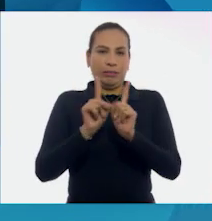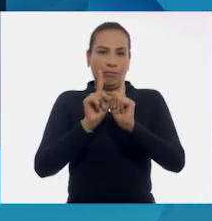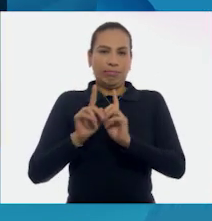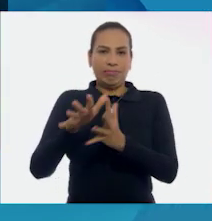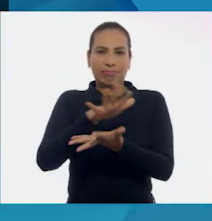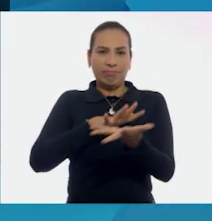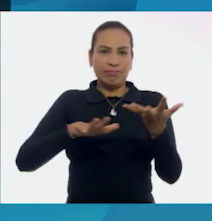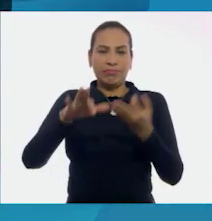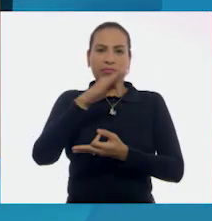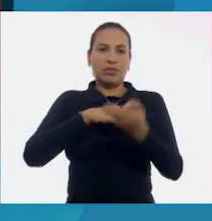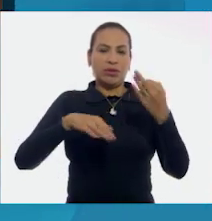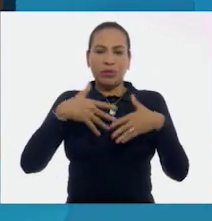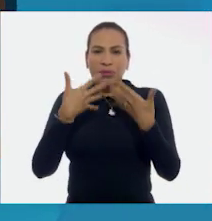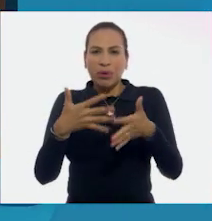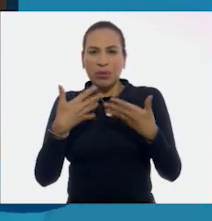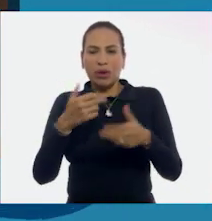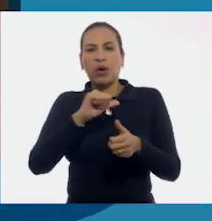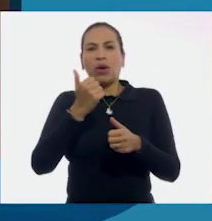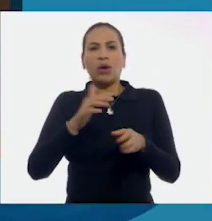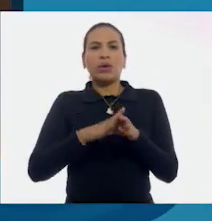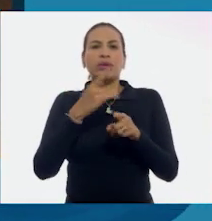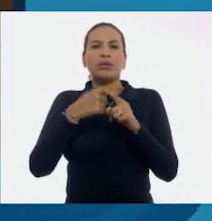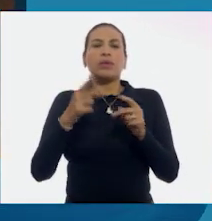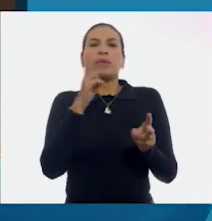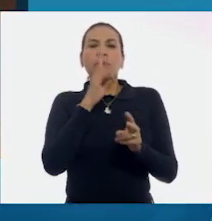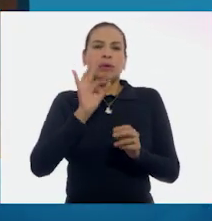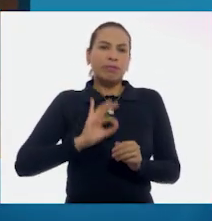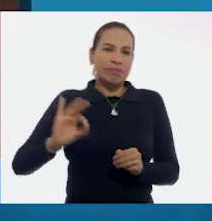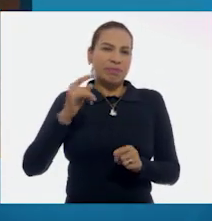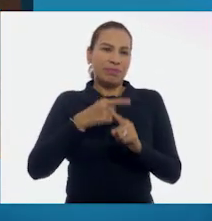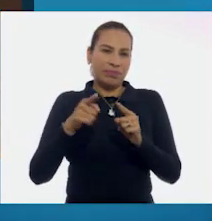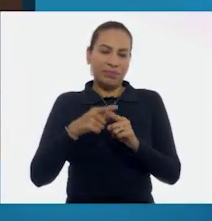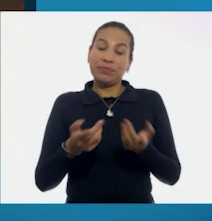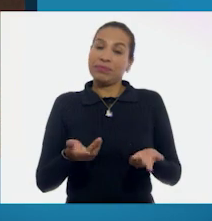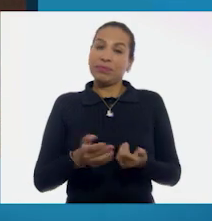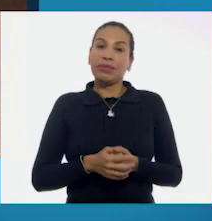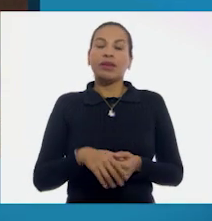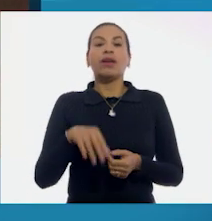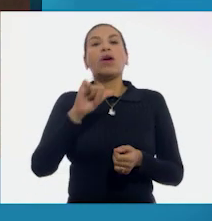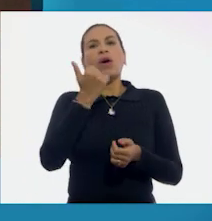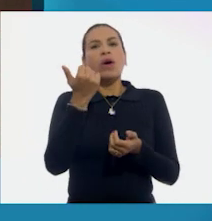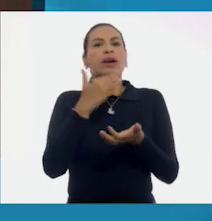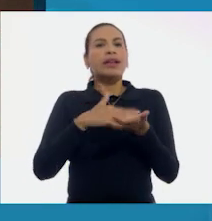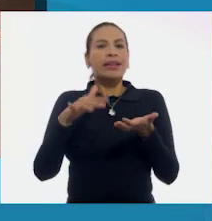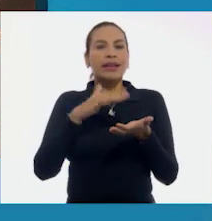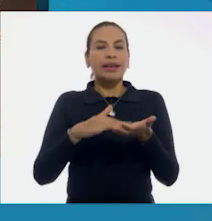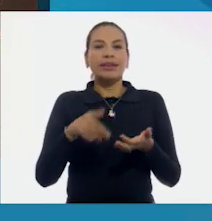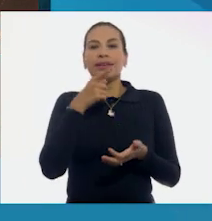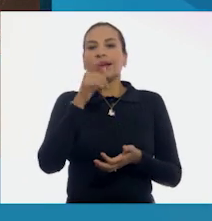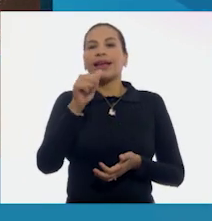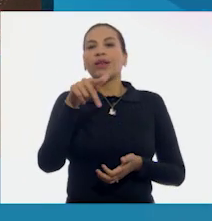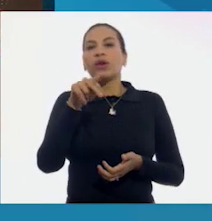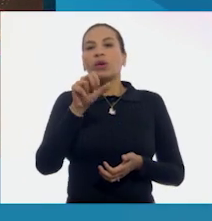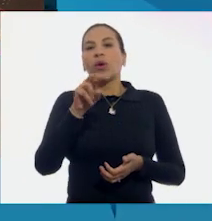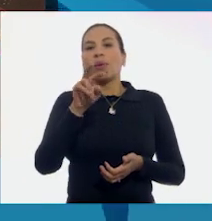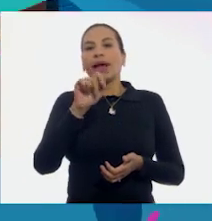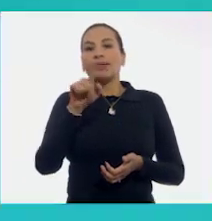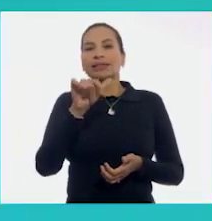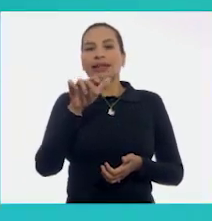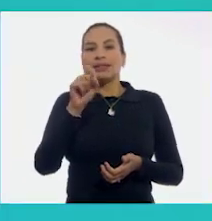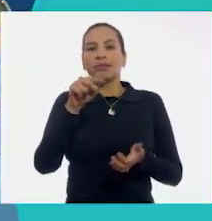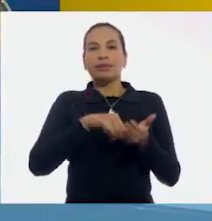revuelda, otro vomita, otro suelta los vientos. Leemos uno más. Este es de Antonio Vázquez de Espinosa,